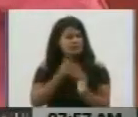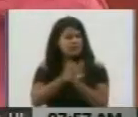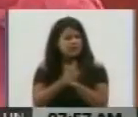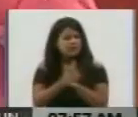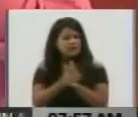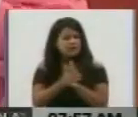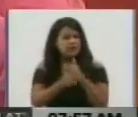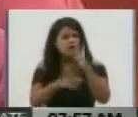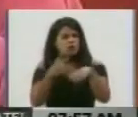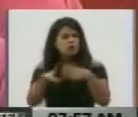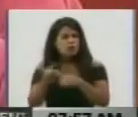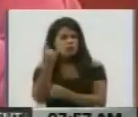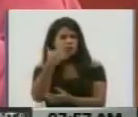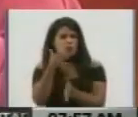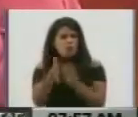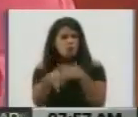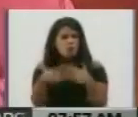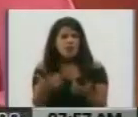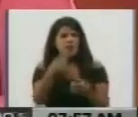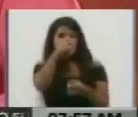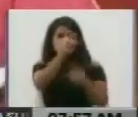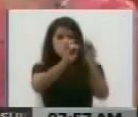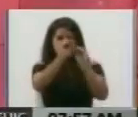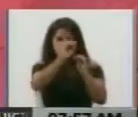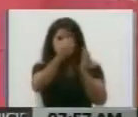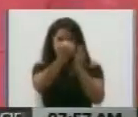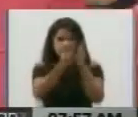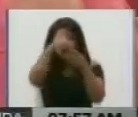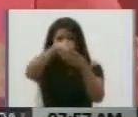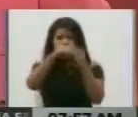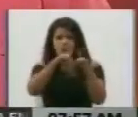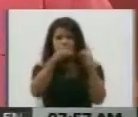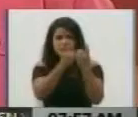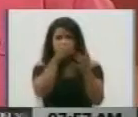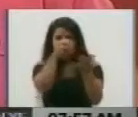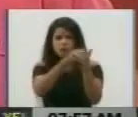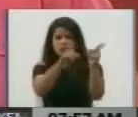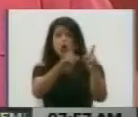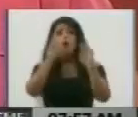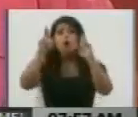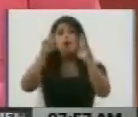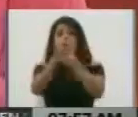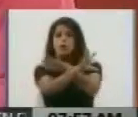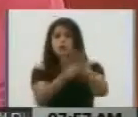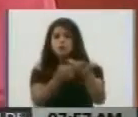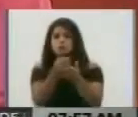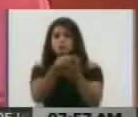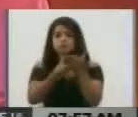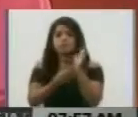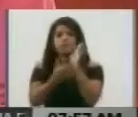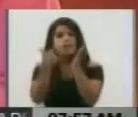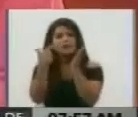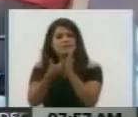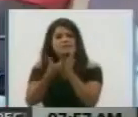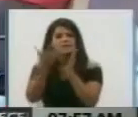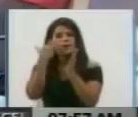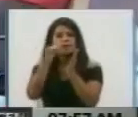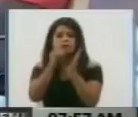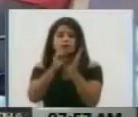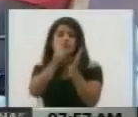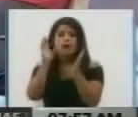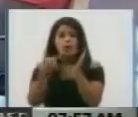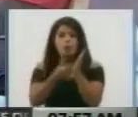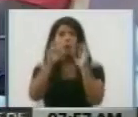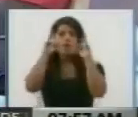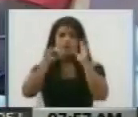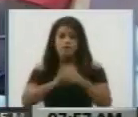¿Cómo instrumentaron ellos internamente eso? Ojalá hubiera alguna filtración de Wikileaks. Pero en el caso del